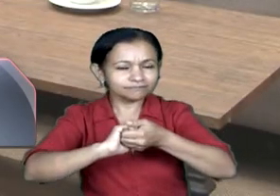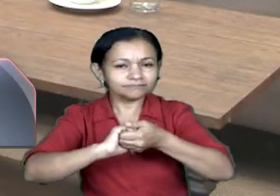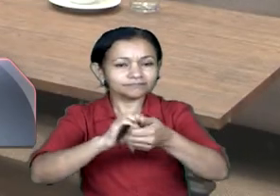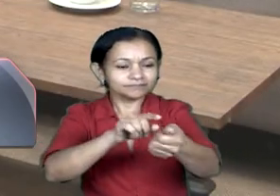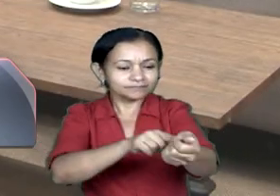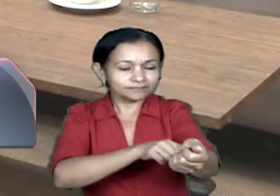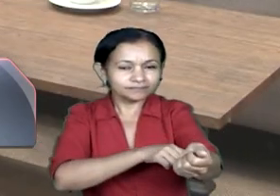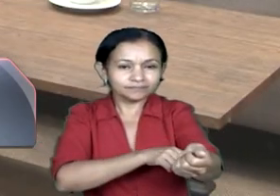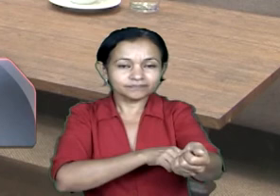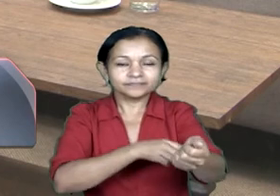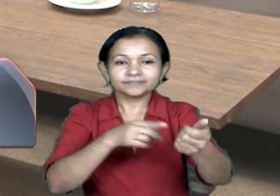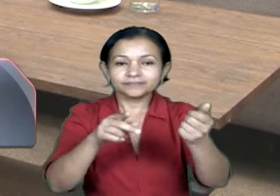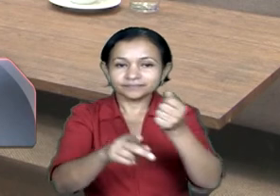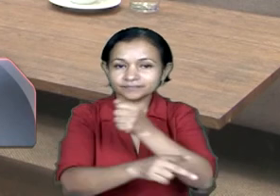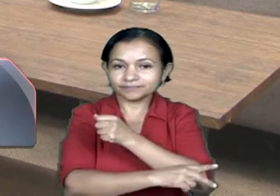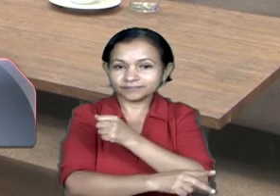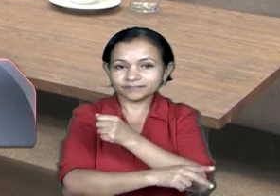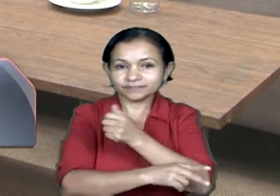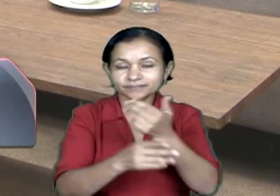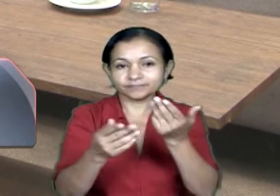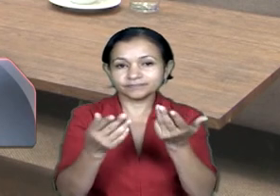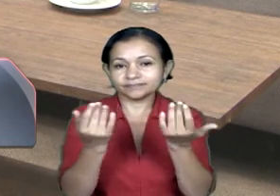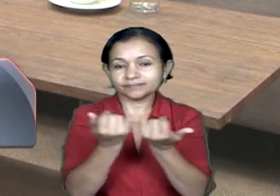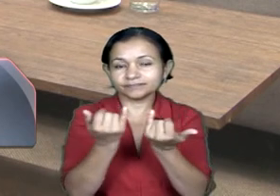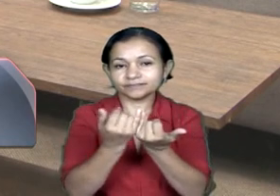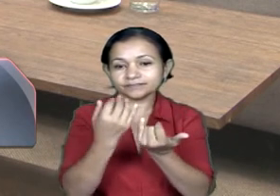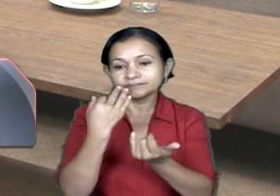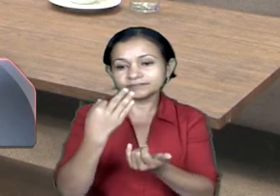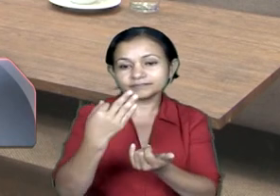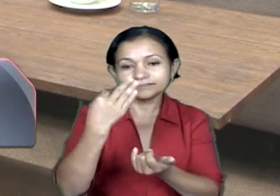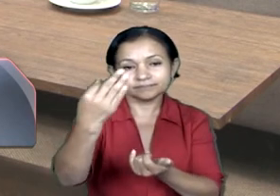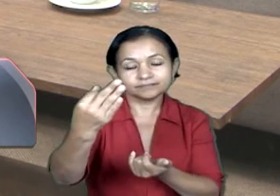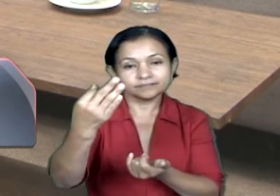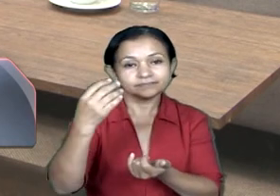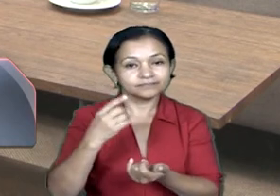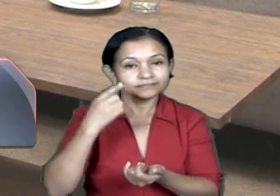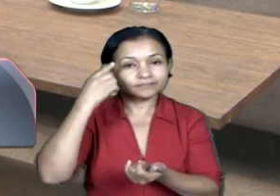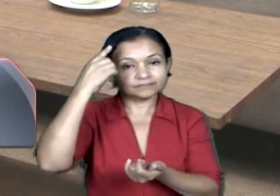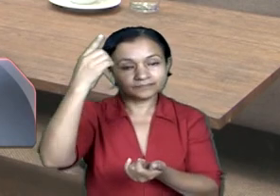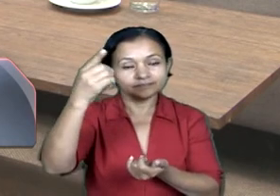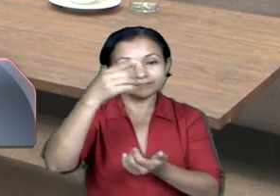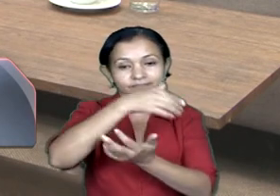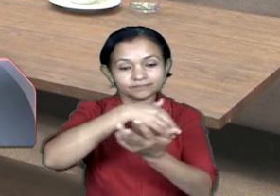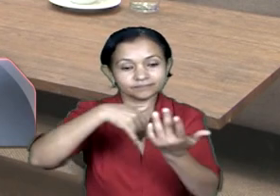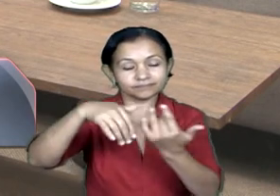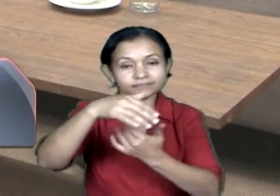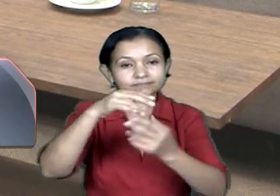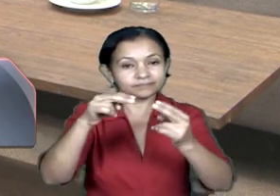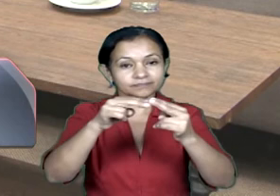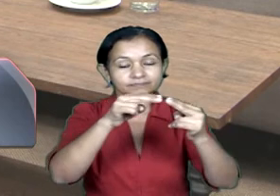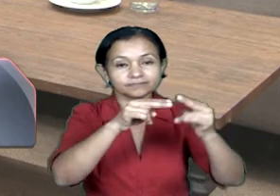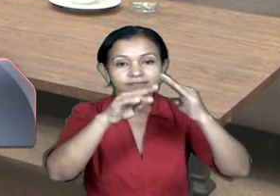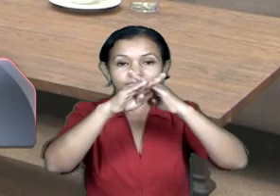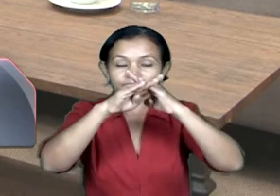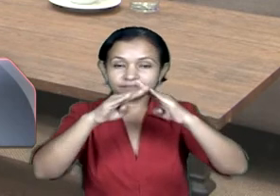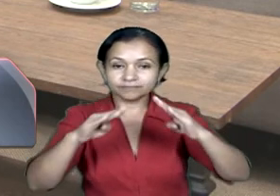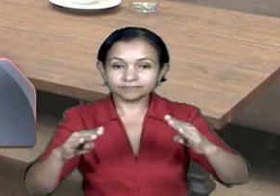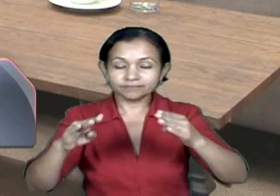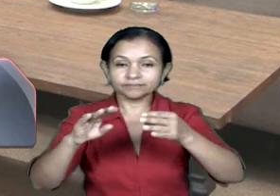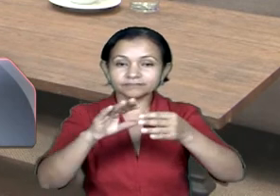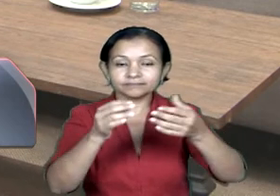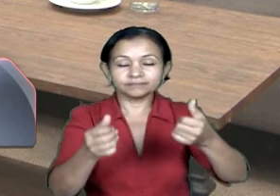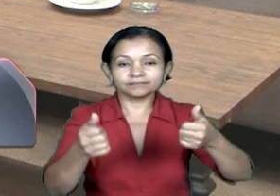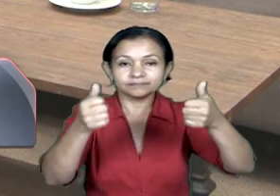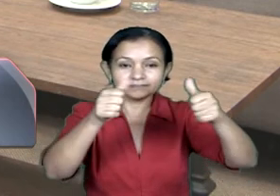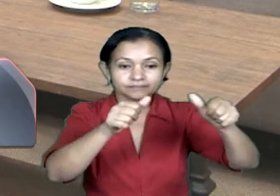hermanos, pero también las perspectivas de desarrollo y crecimiento de esa relación en un ambiente de paz y de consenso en